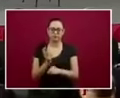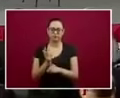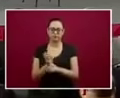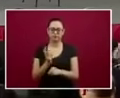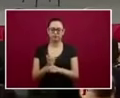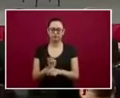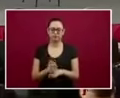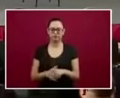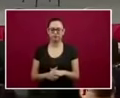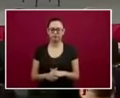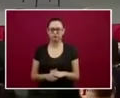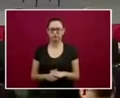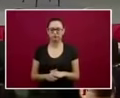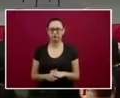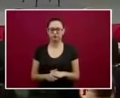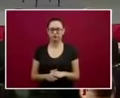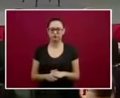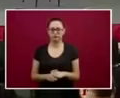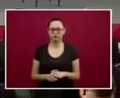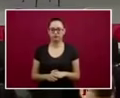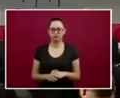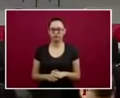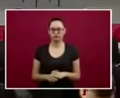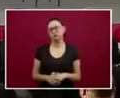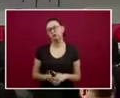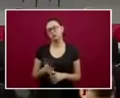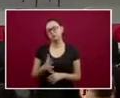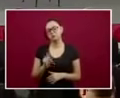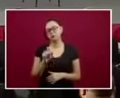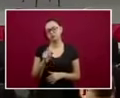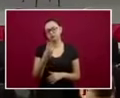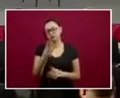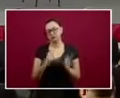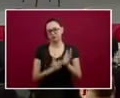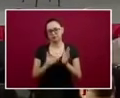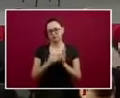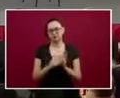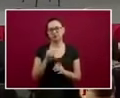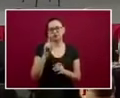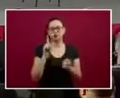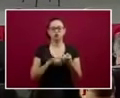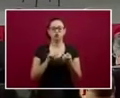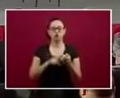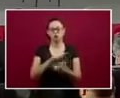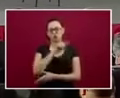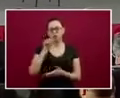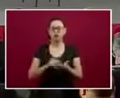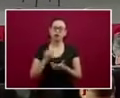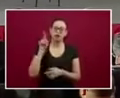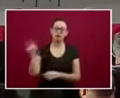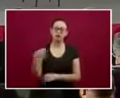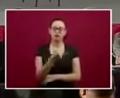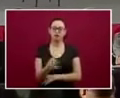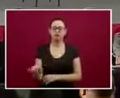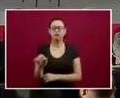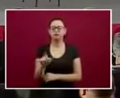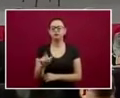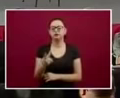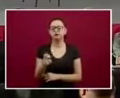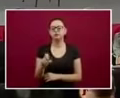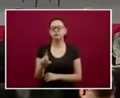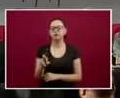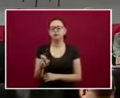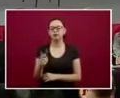Realmente yo respeto siempre la autoridad y trabajo de mano de la autoridad, sea quien sea, ¿no? Sí. Y